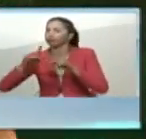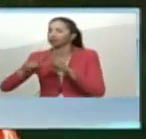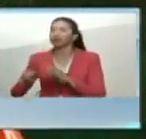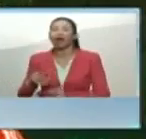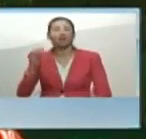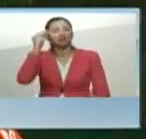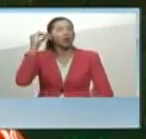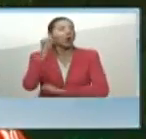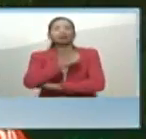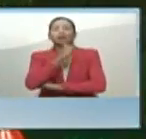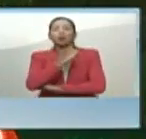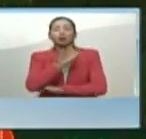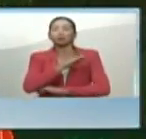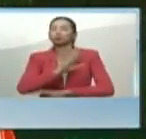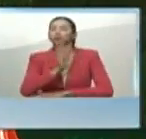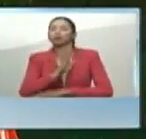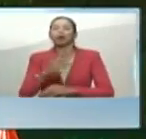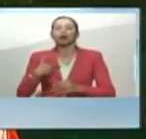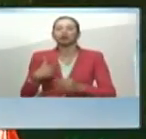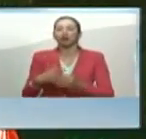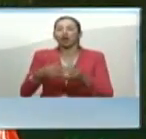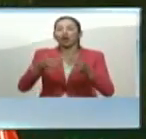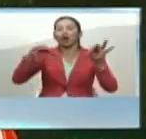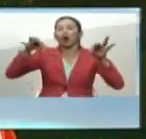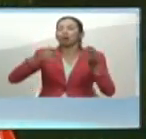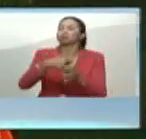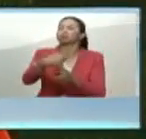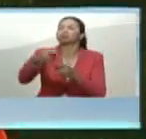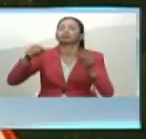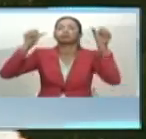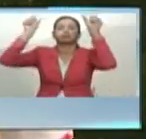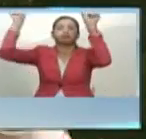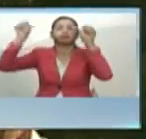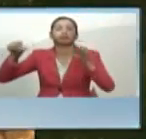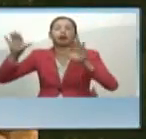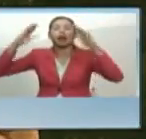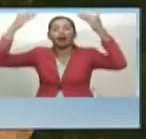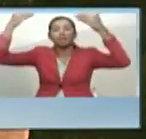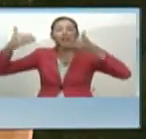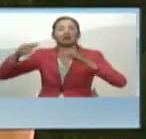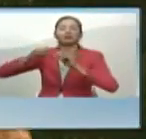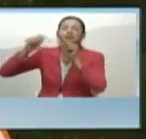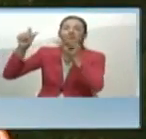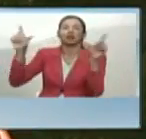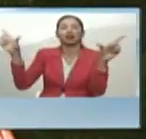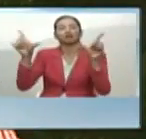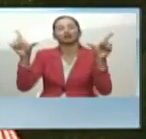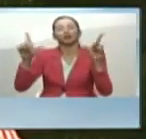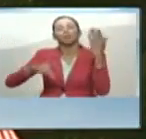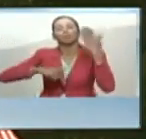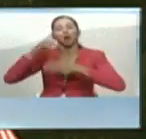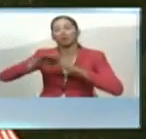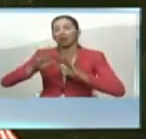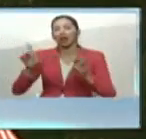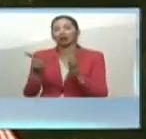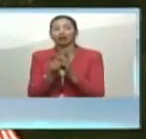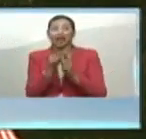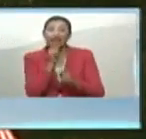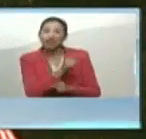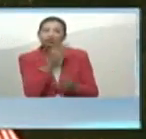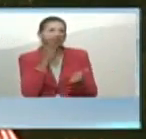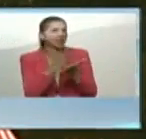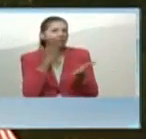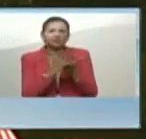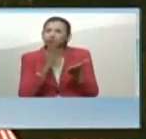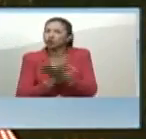nos contentamos con sacar un volante, pegar un afiche, hacer un programa de televisión. Y ellos a toda hora, todo